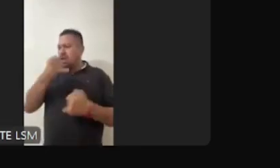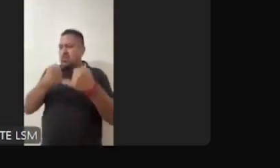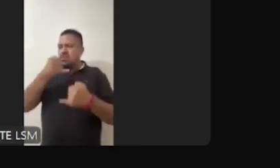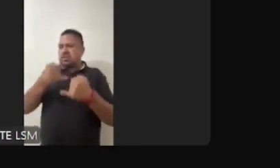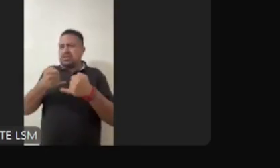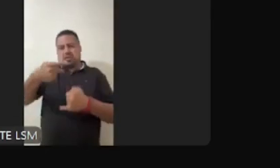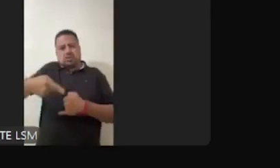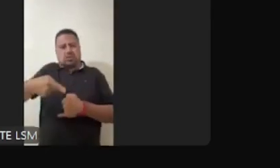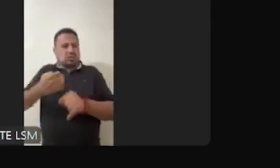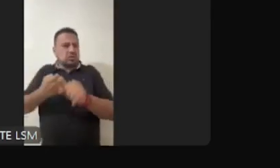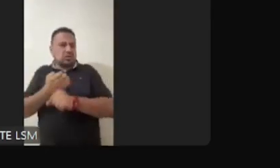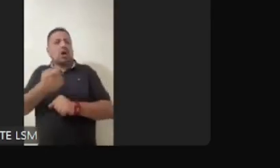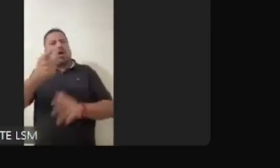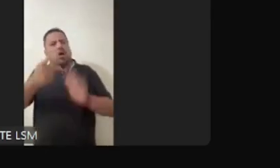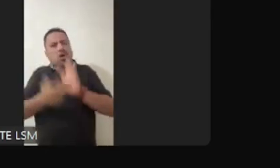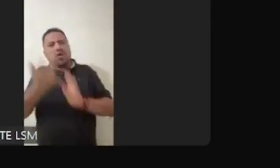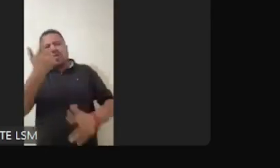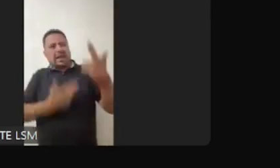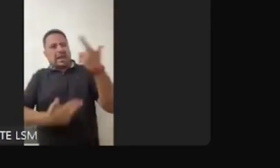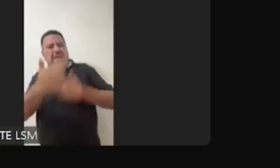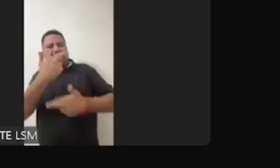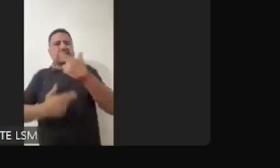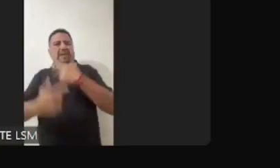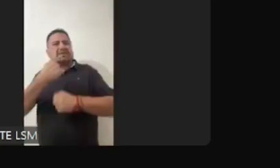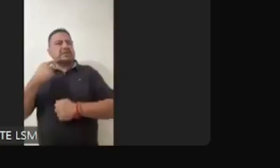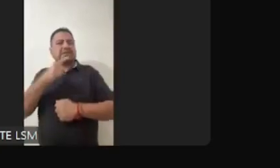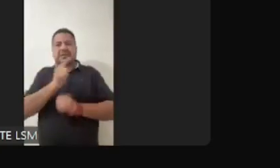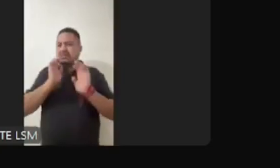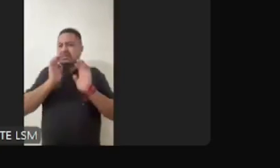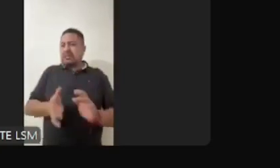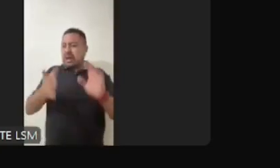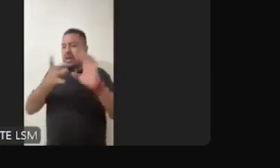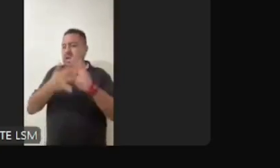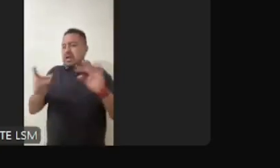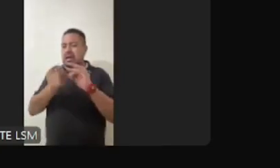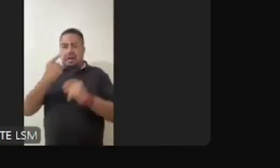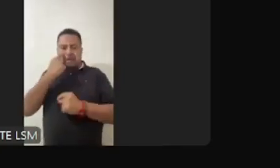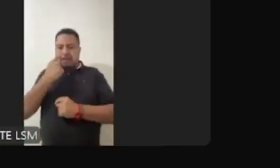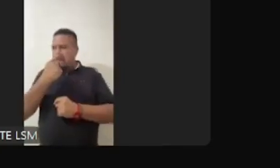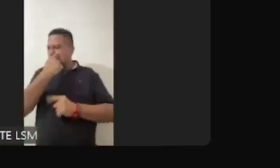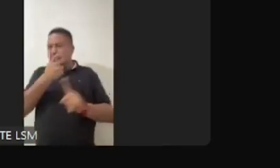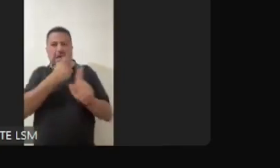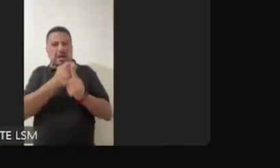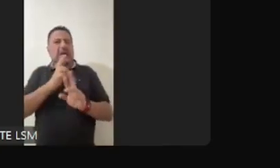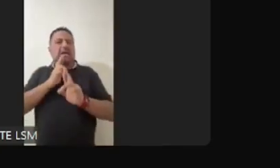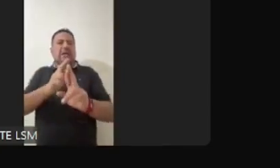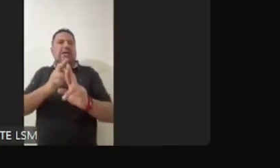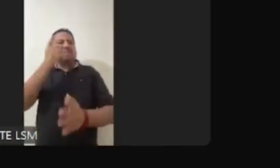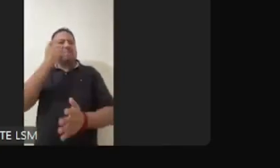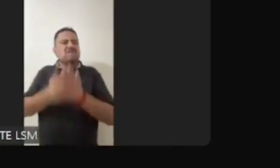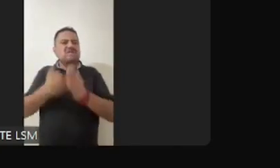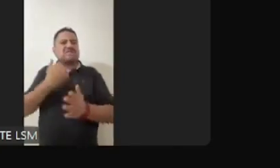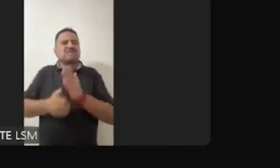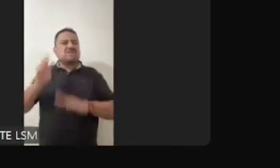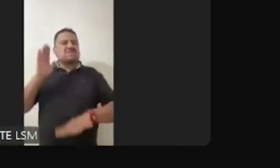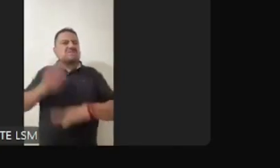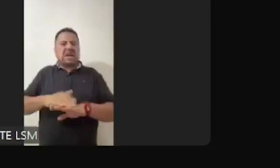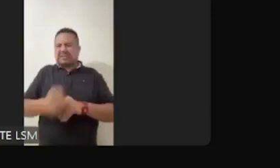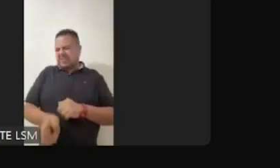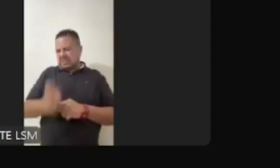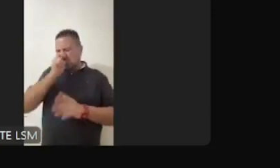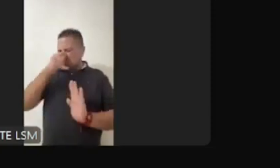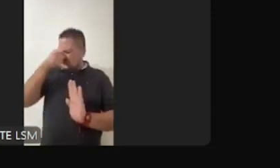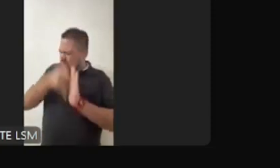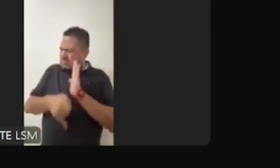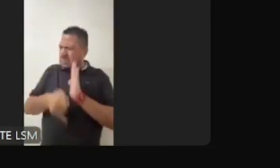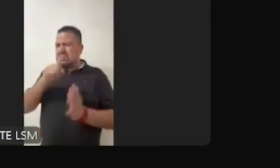consecuencia revocó la resolución impugnada lo anterior al considerar que dicha resolución carecía de una de de exhaustividad al